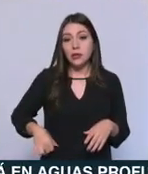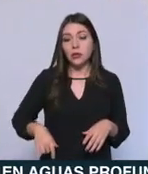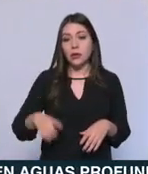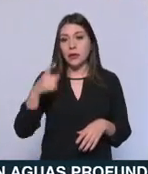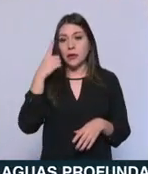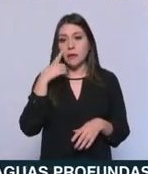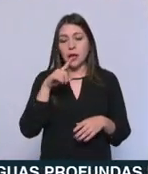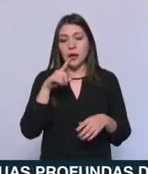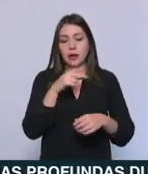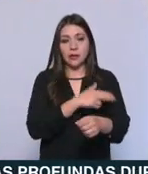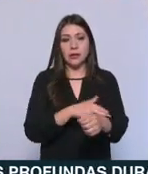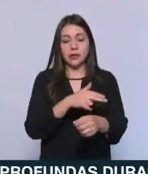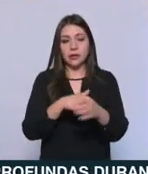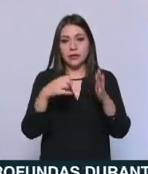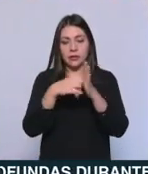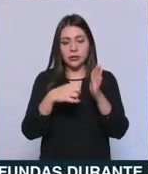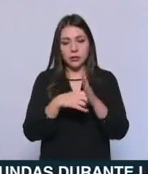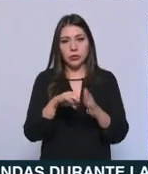tienen